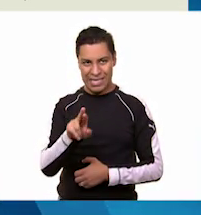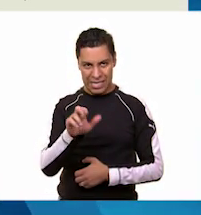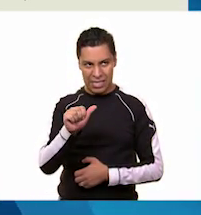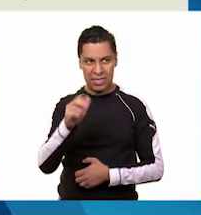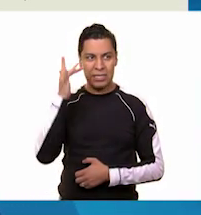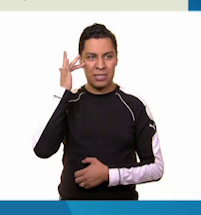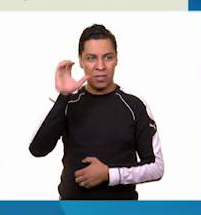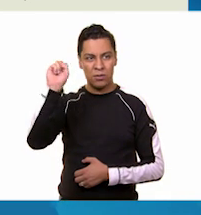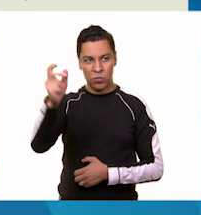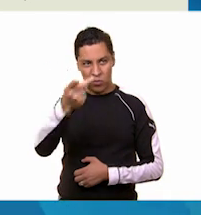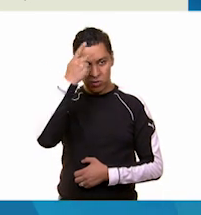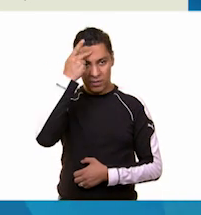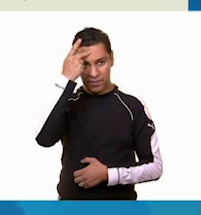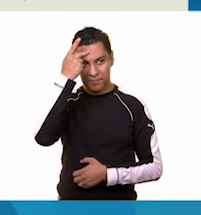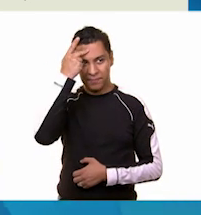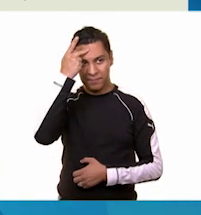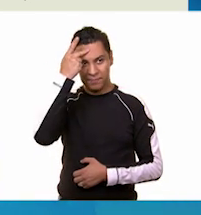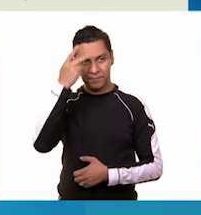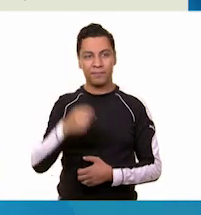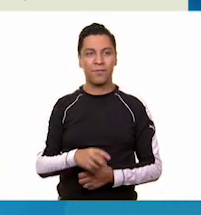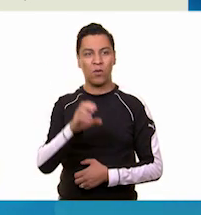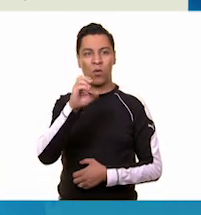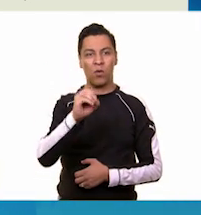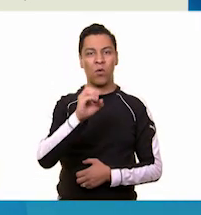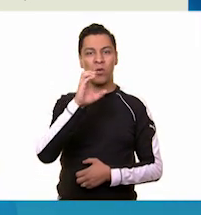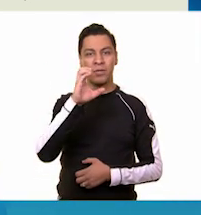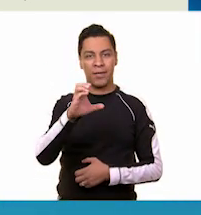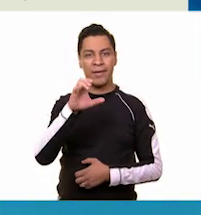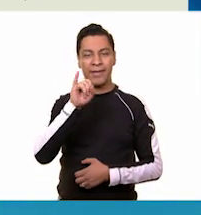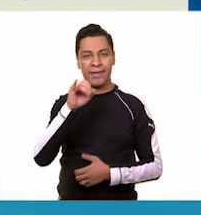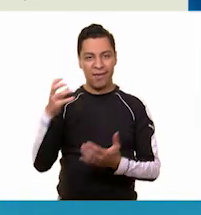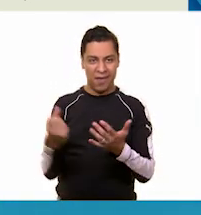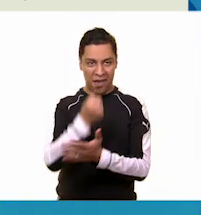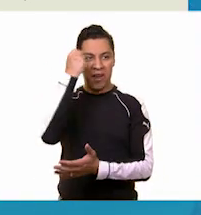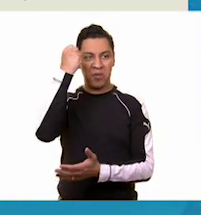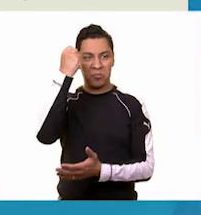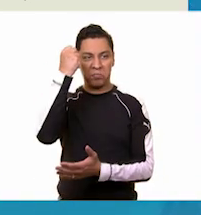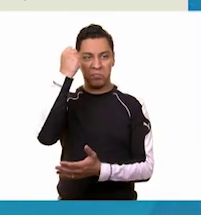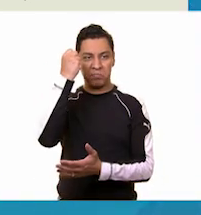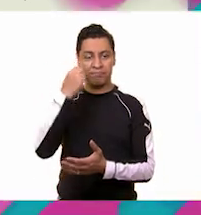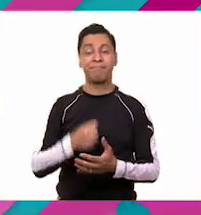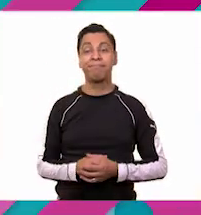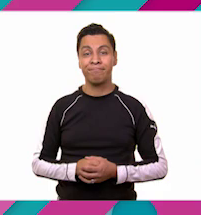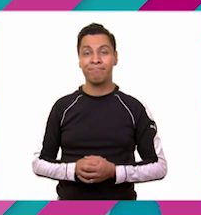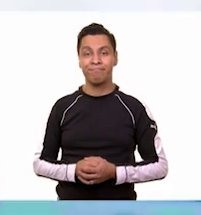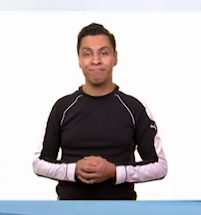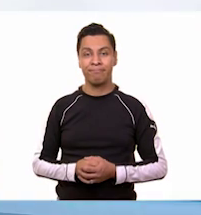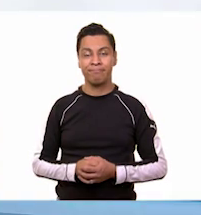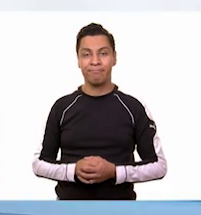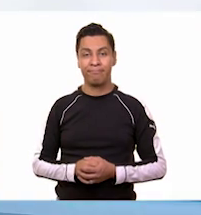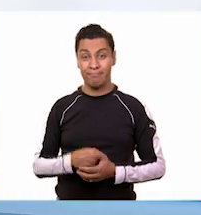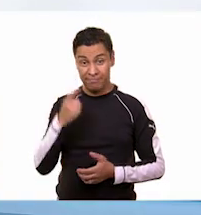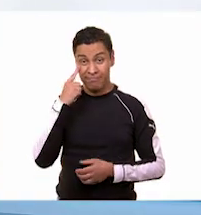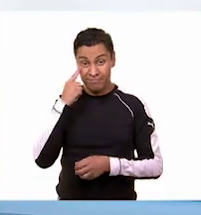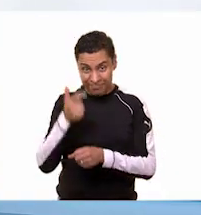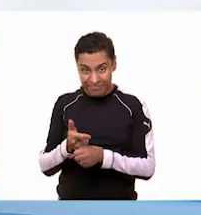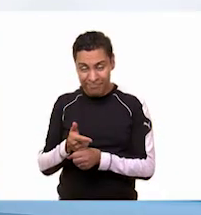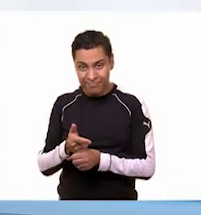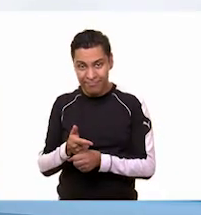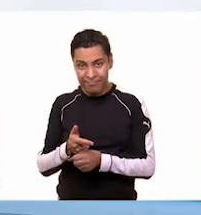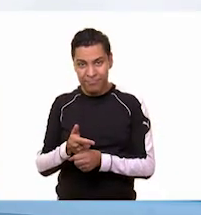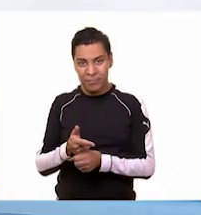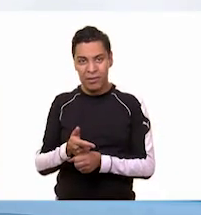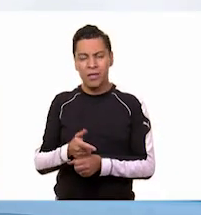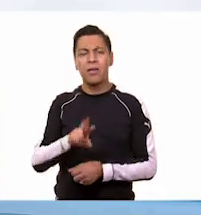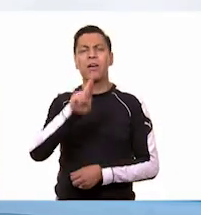Conocimiento. Excelente, Raulito. Nos dice qué pasó, dónde y quién. ¿Se dan cuenta, María? ¿Cómo quedaría